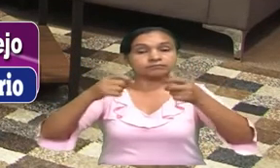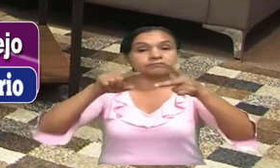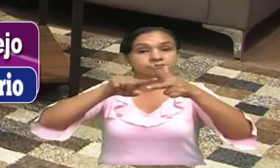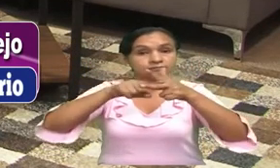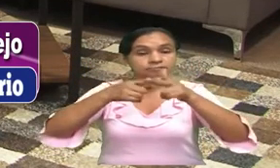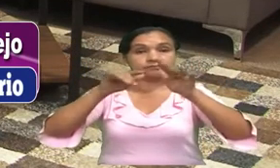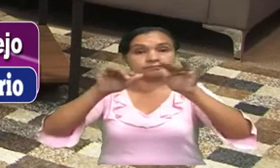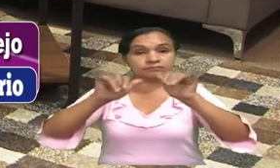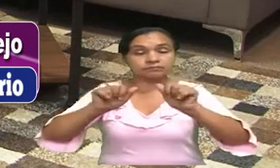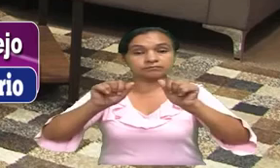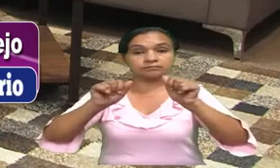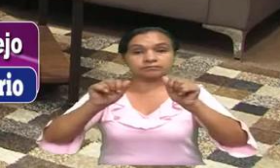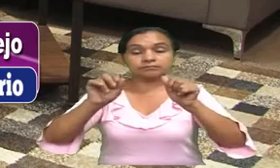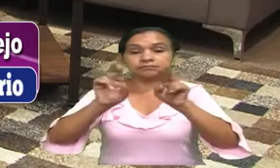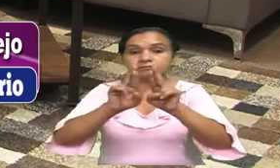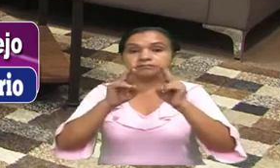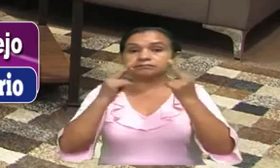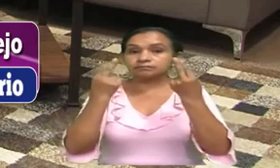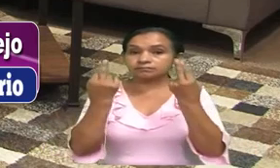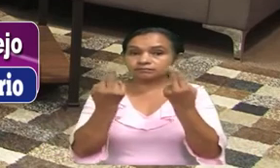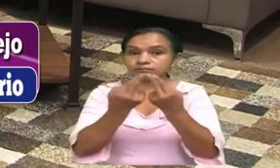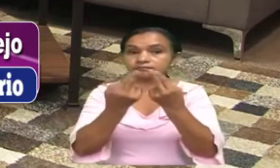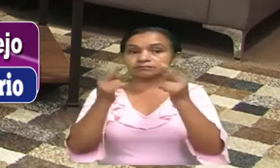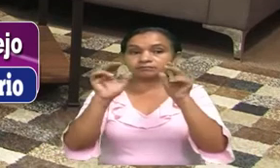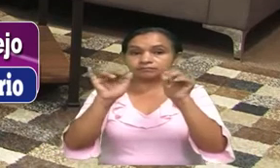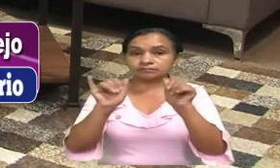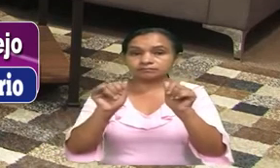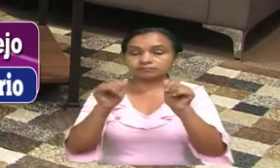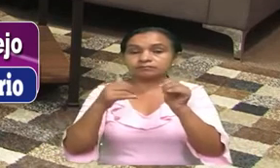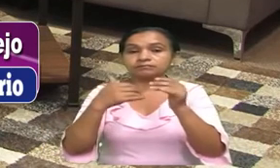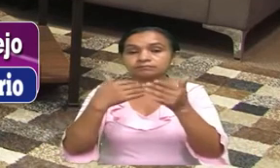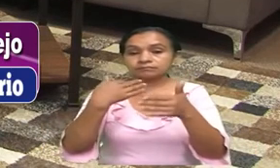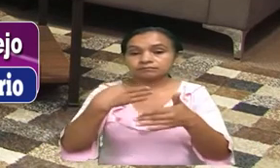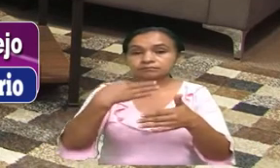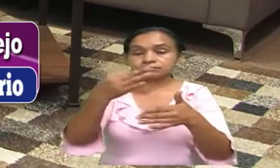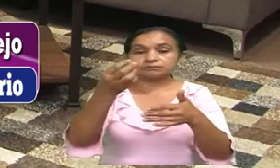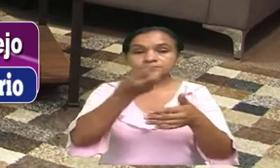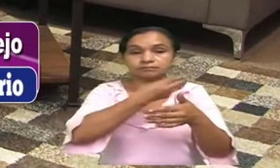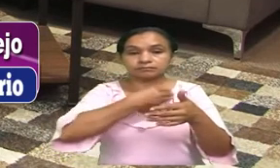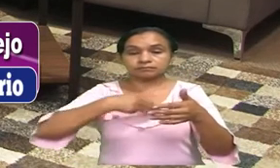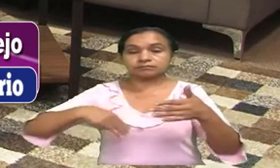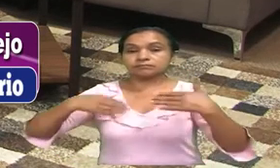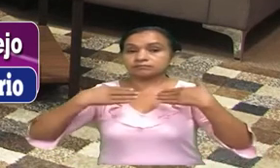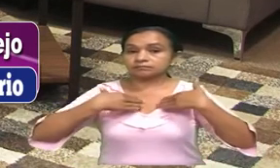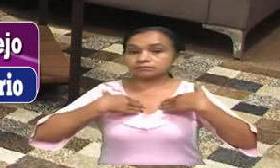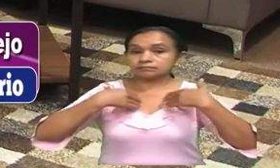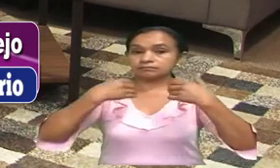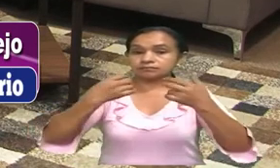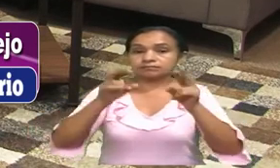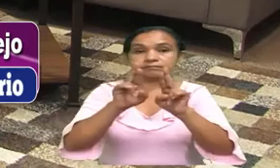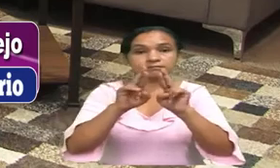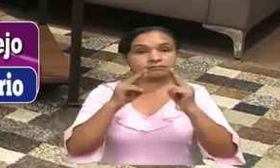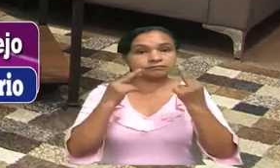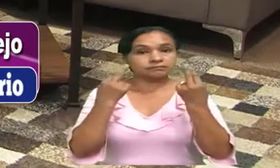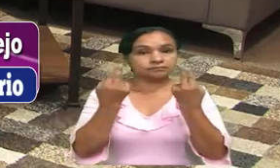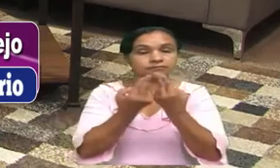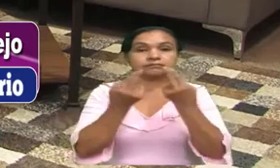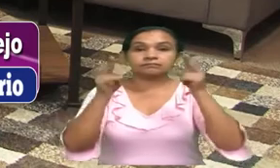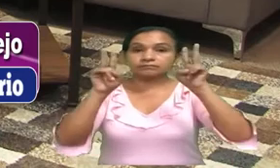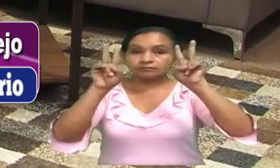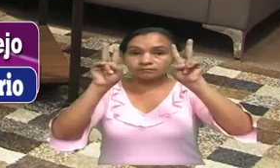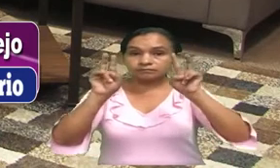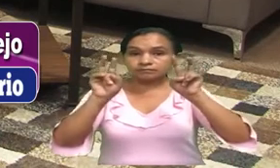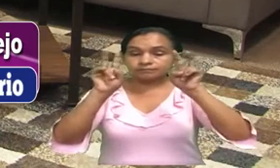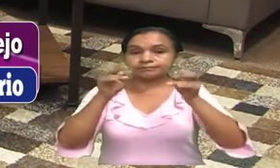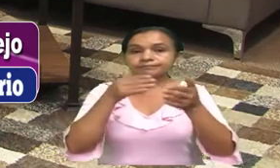comenzado las primeras reuniones, estamos pendientes de una reunión con la ministra de Salud, porque estos temas se